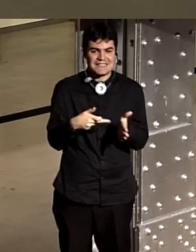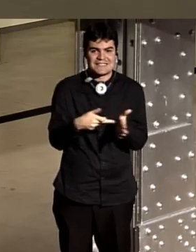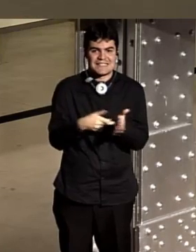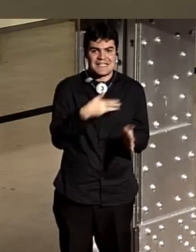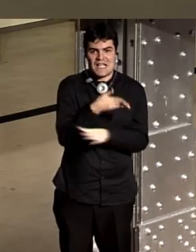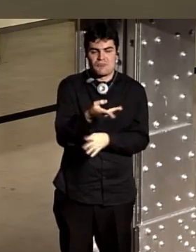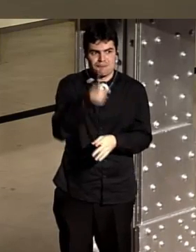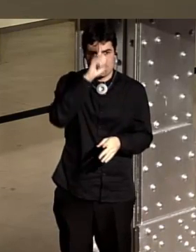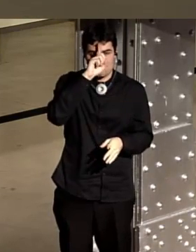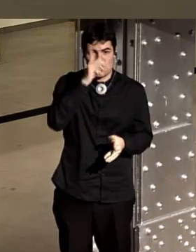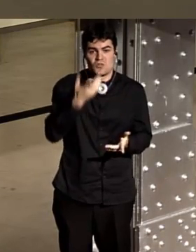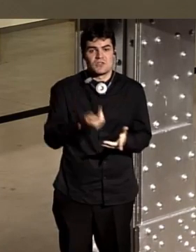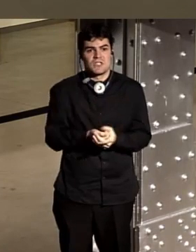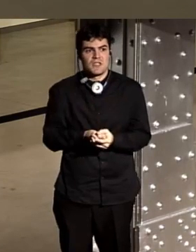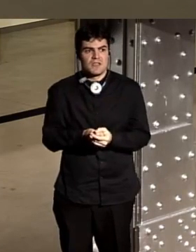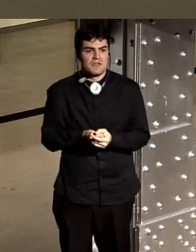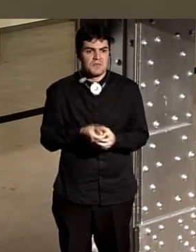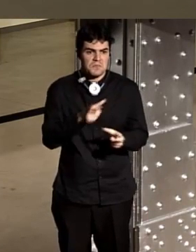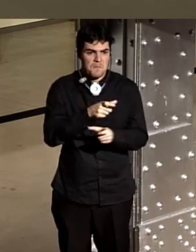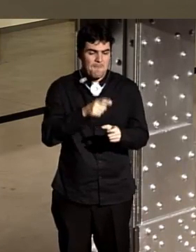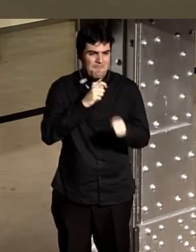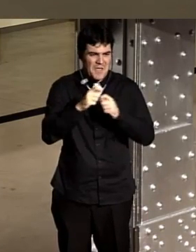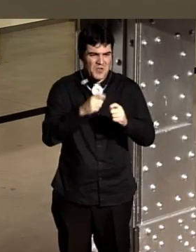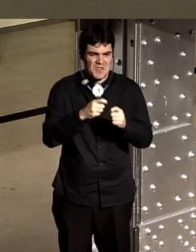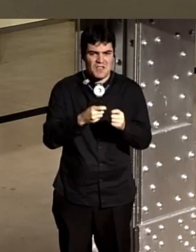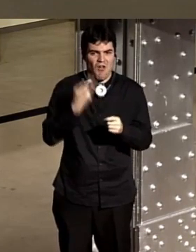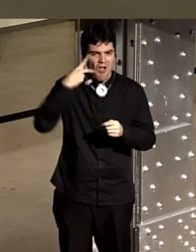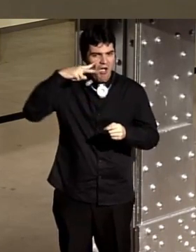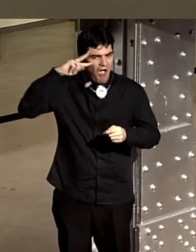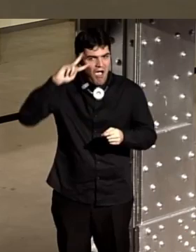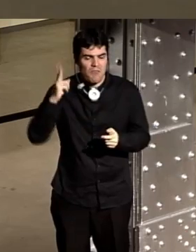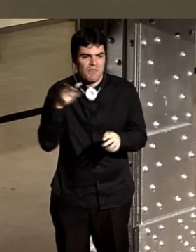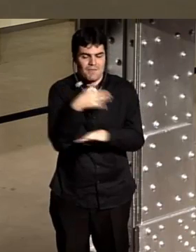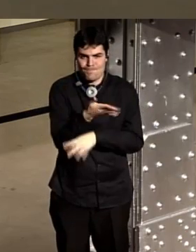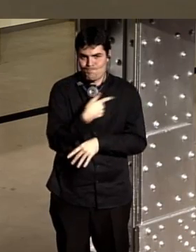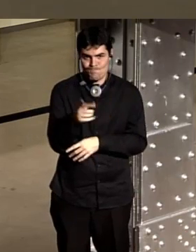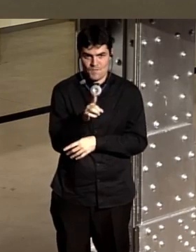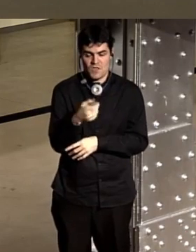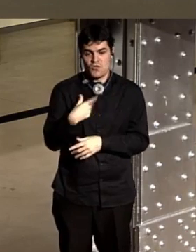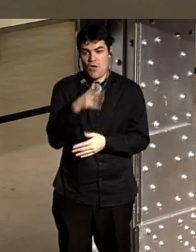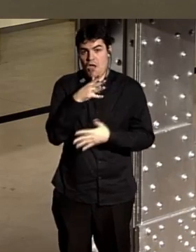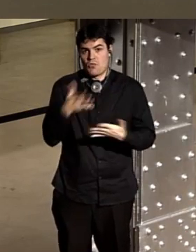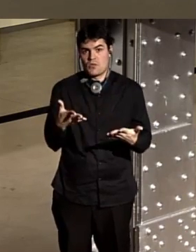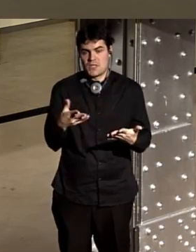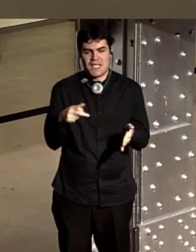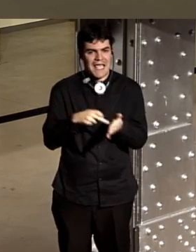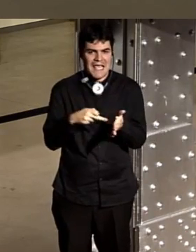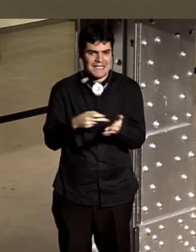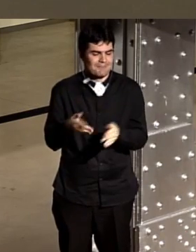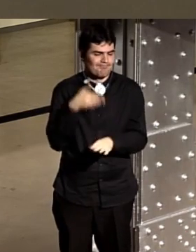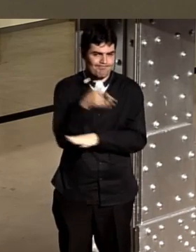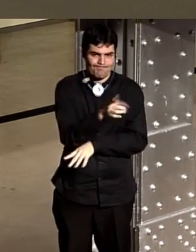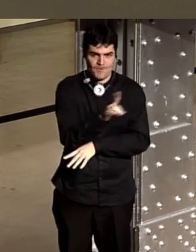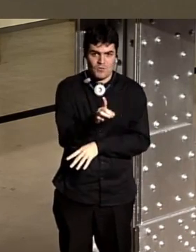y incluido todos los periodistas con mucha experiencia. Yo no iría ahora a Siria como